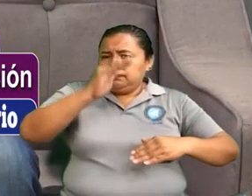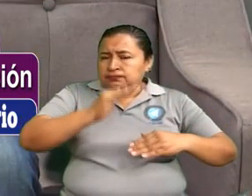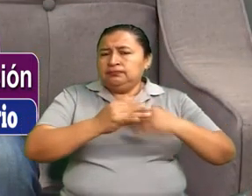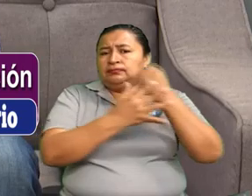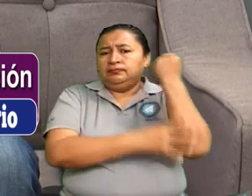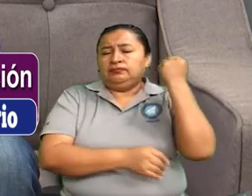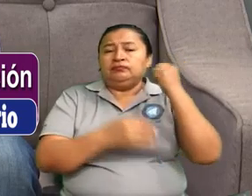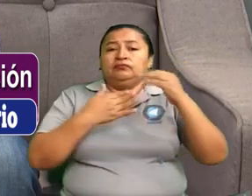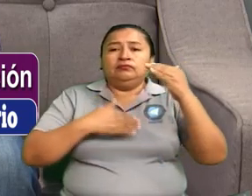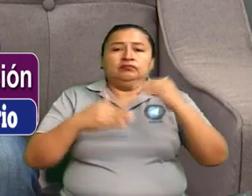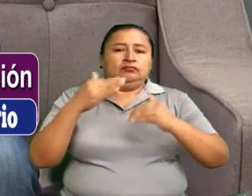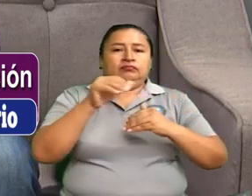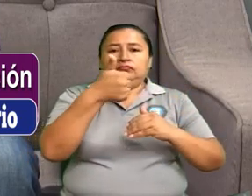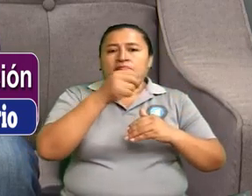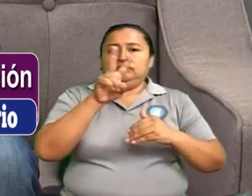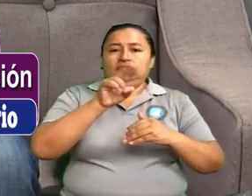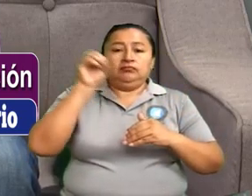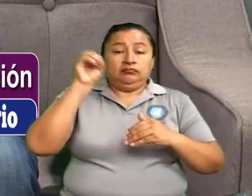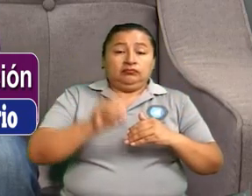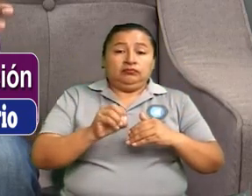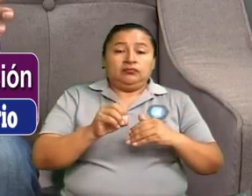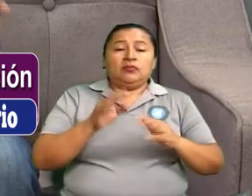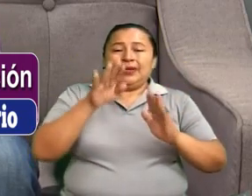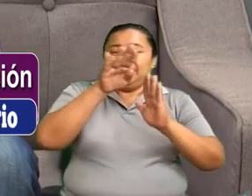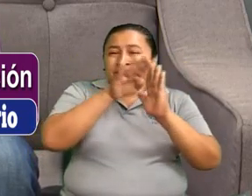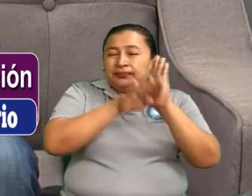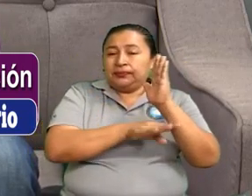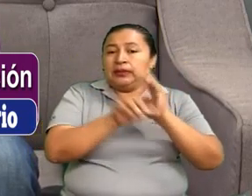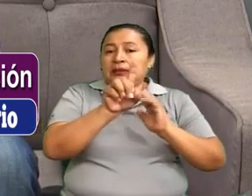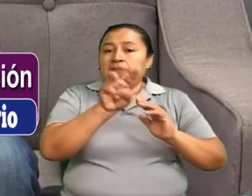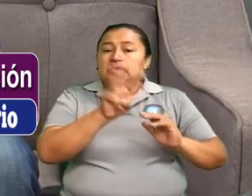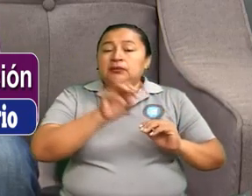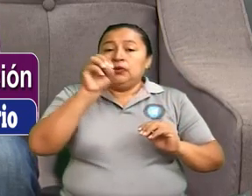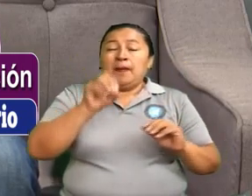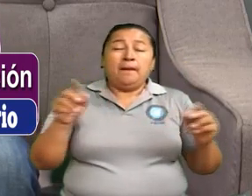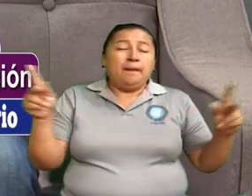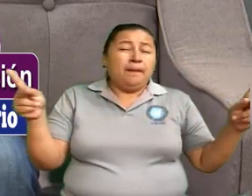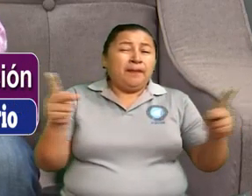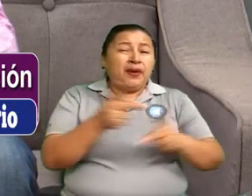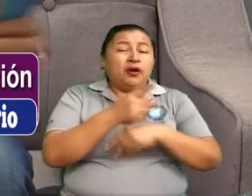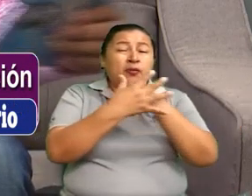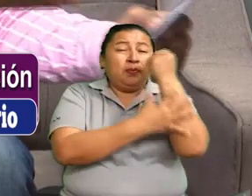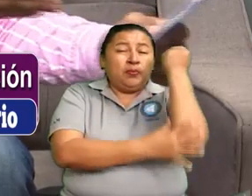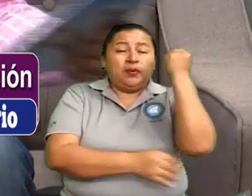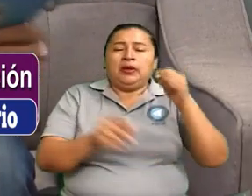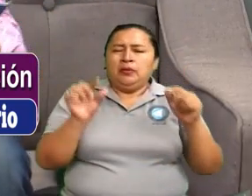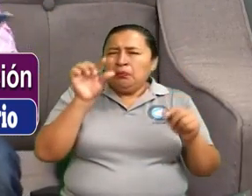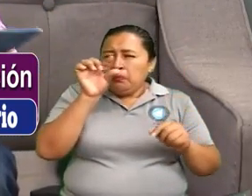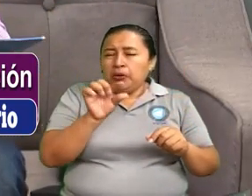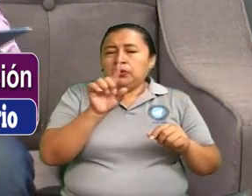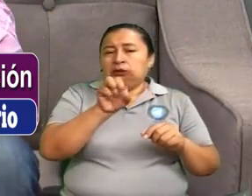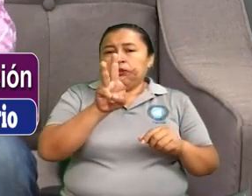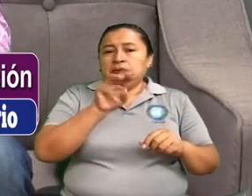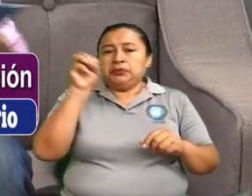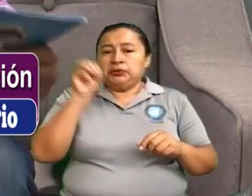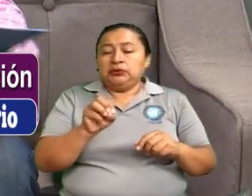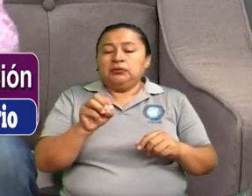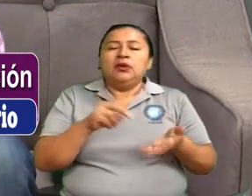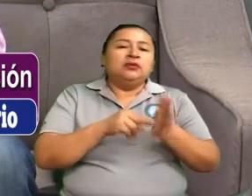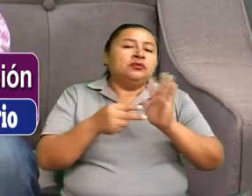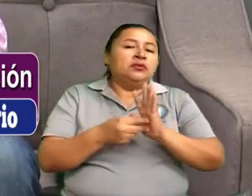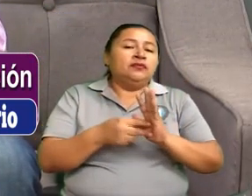encima del 62% de la pobreza y reducción hasta el 13% de la pobreza extrema. Bueno, estos son indicadores que ayudan a entender un